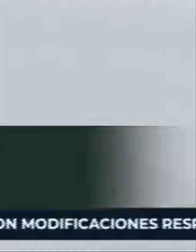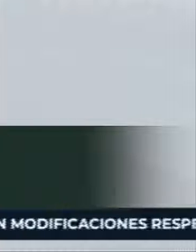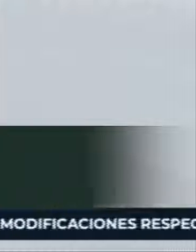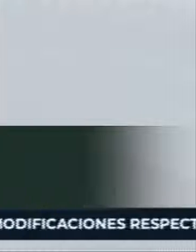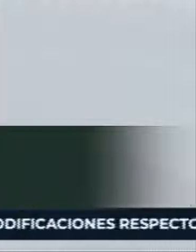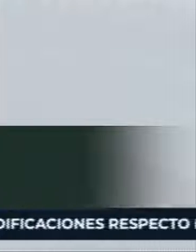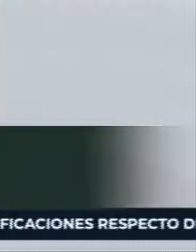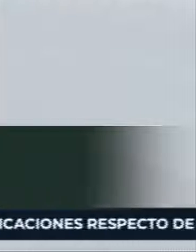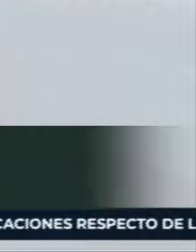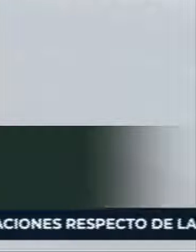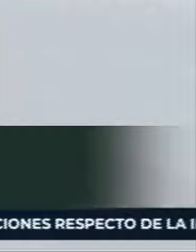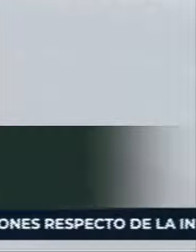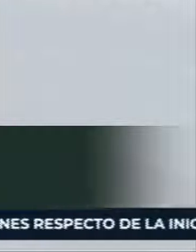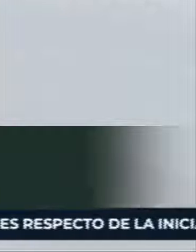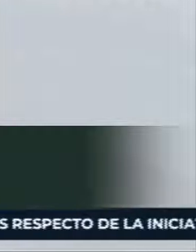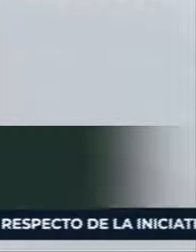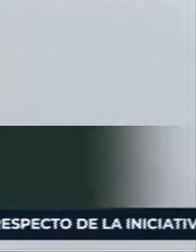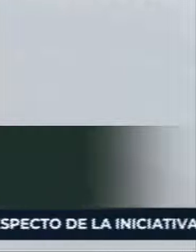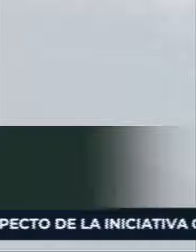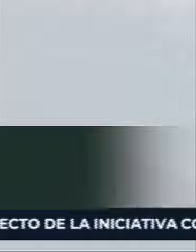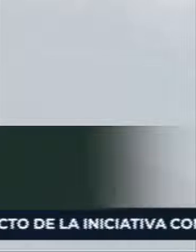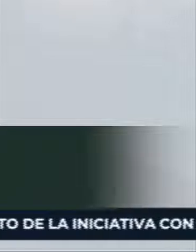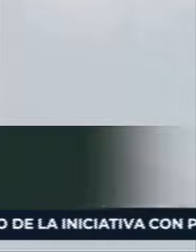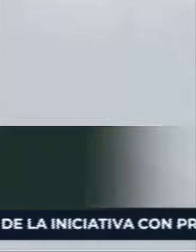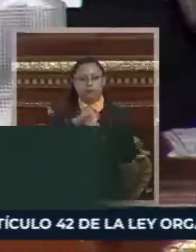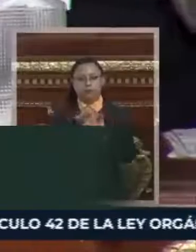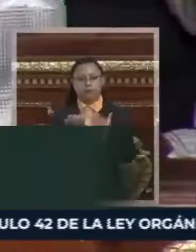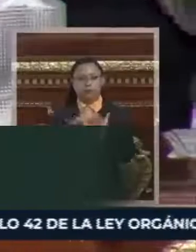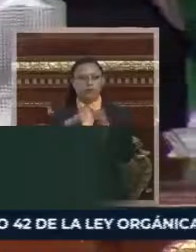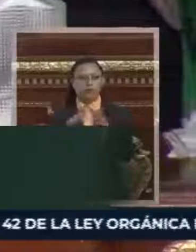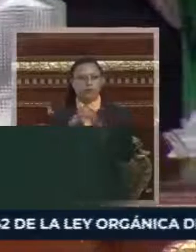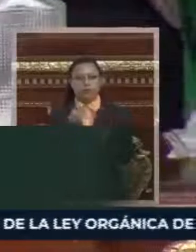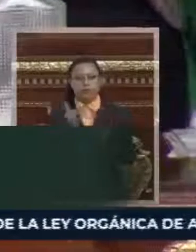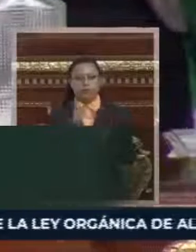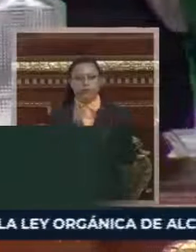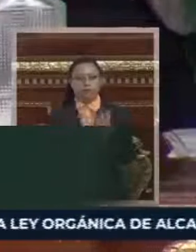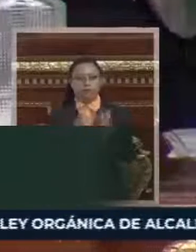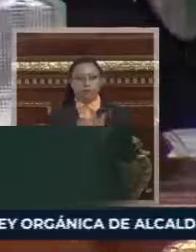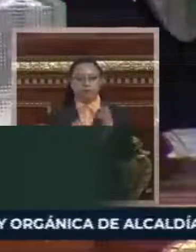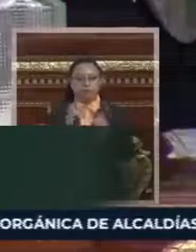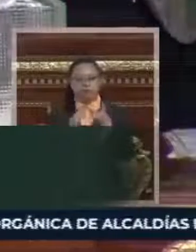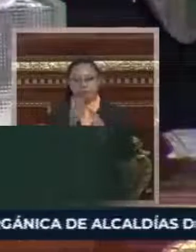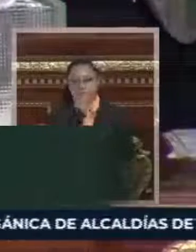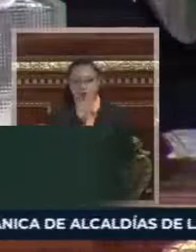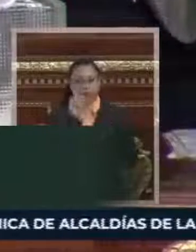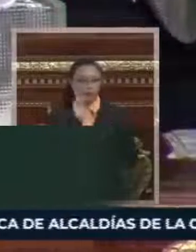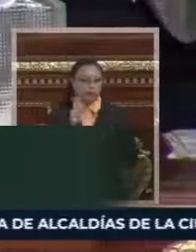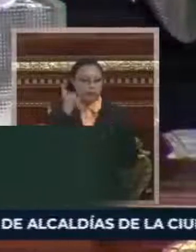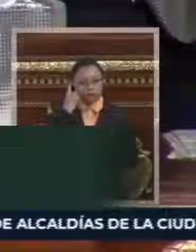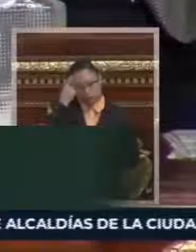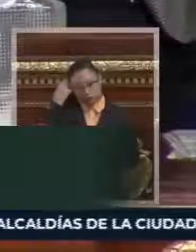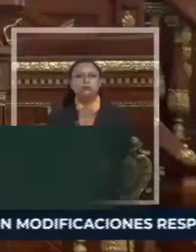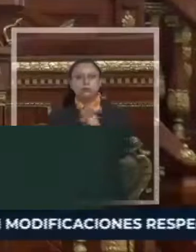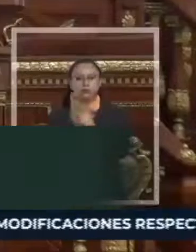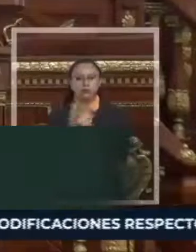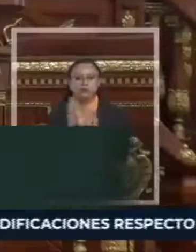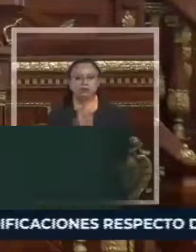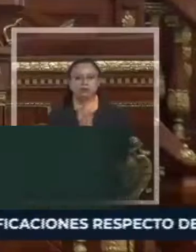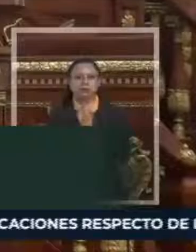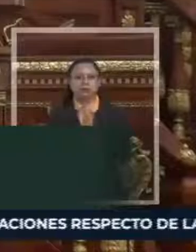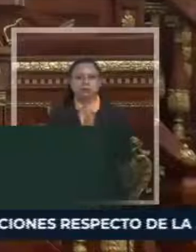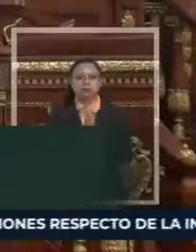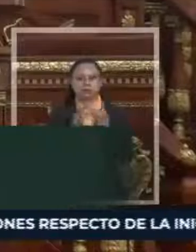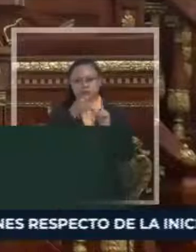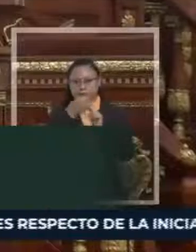atender alguna emergencia o desastre, por lo que las y los legisladores resaltaron la importancia de que las alcaldías, siendo la instancia más próxima a la